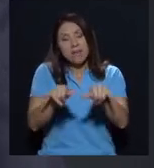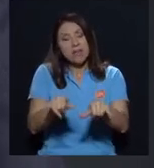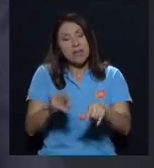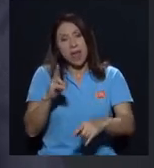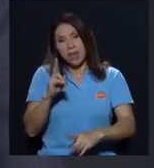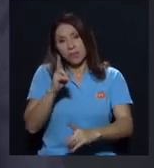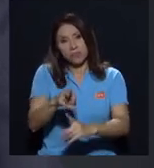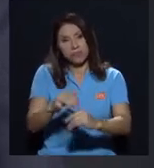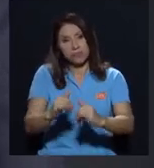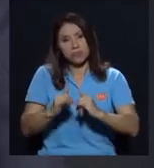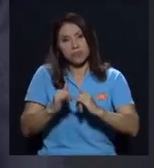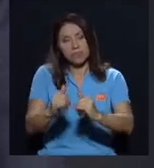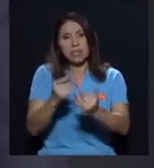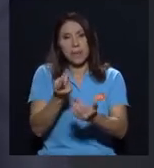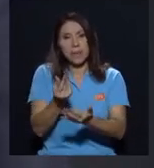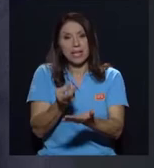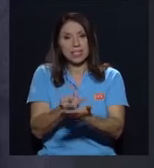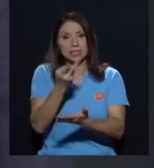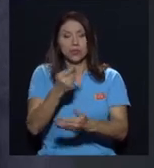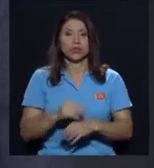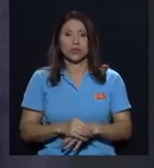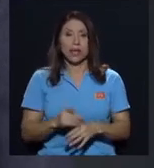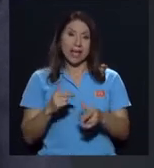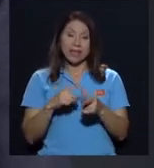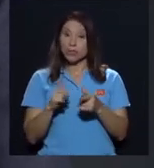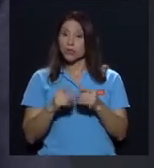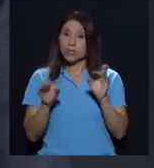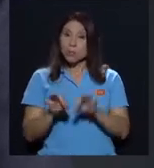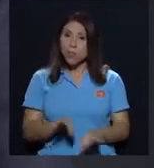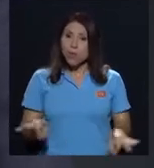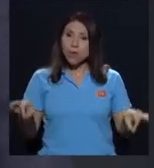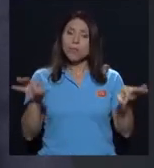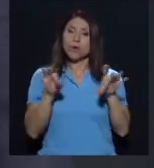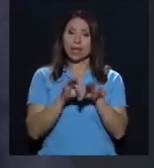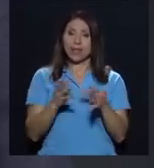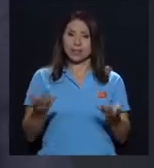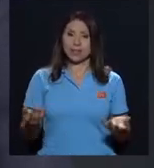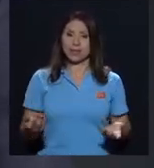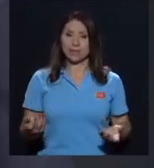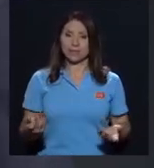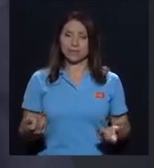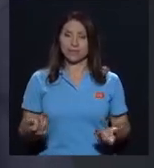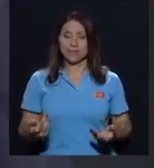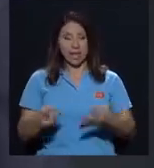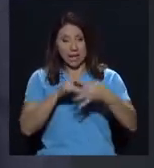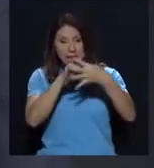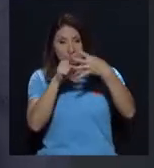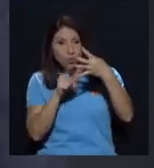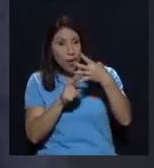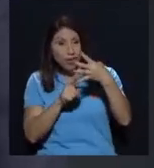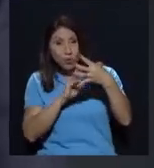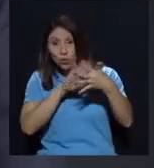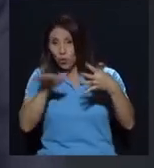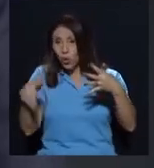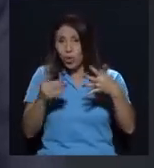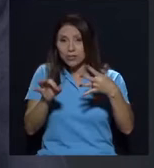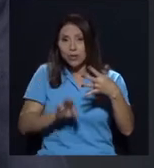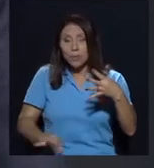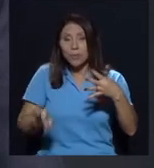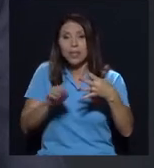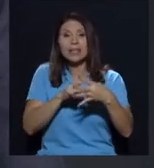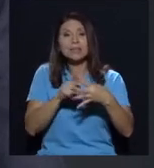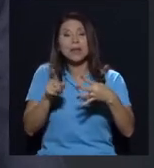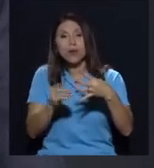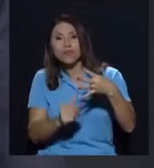tener en una en la superintendencia que todas son importantes las 4 pero la más importante sigue siendo